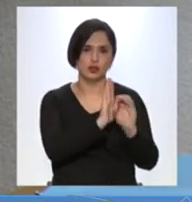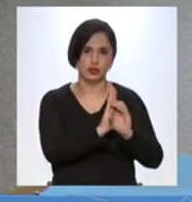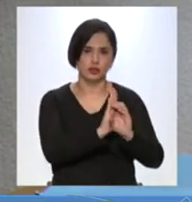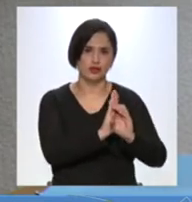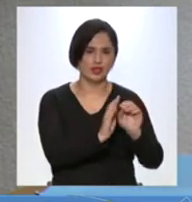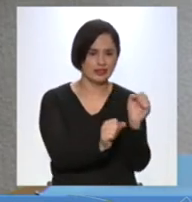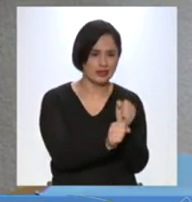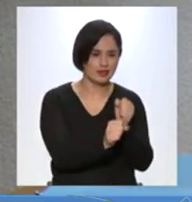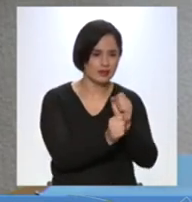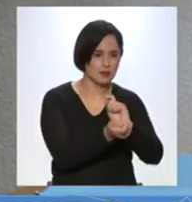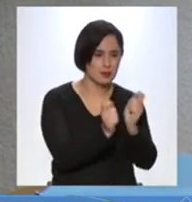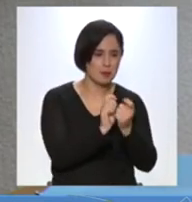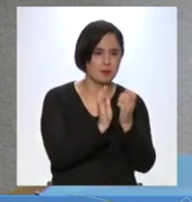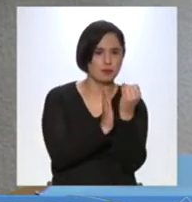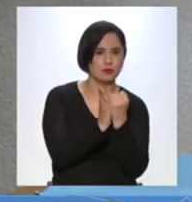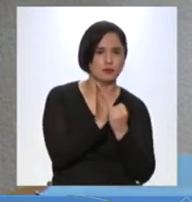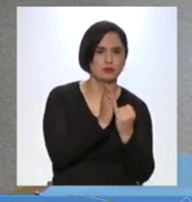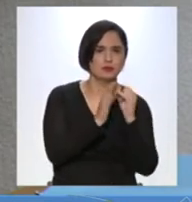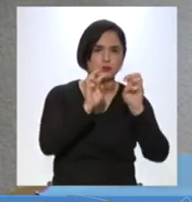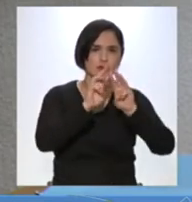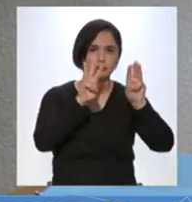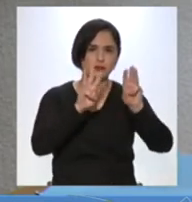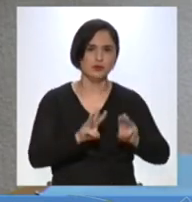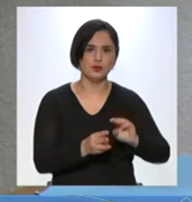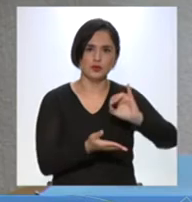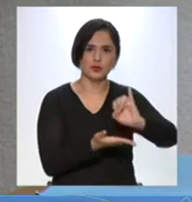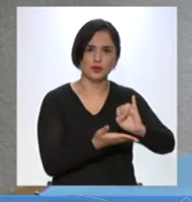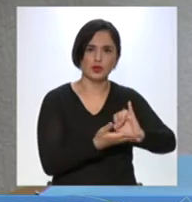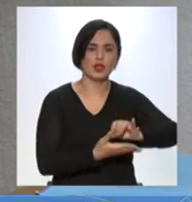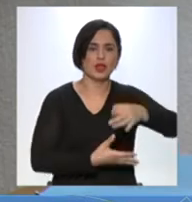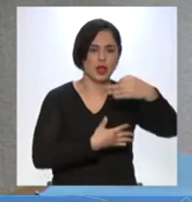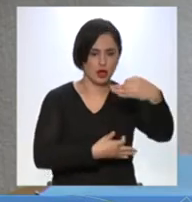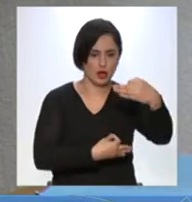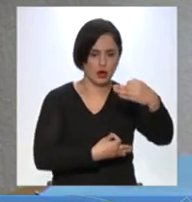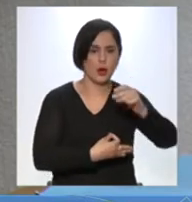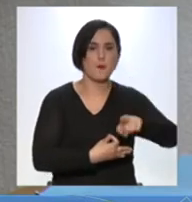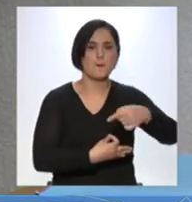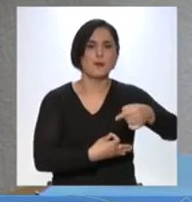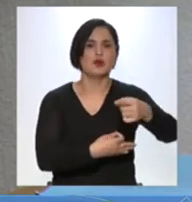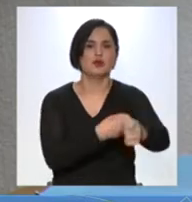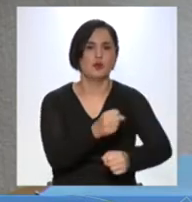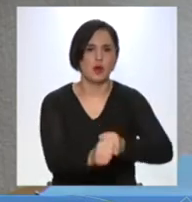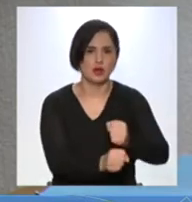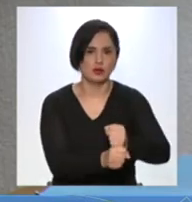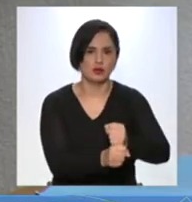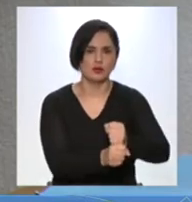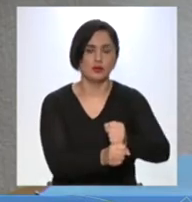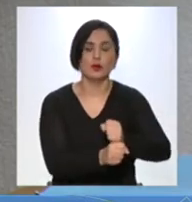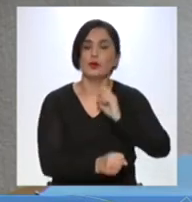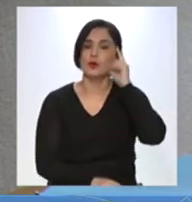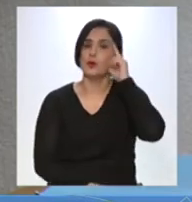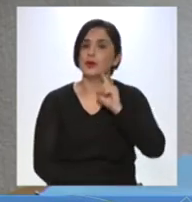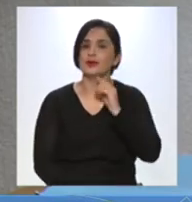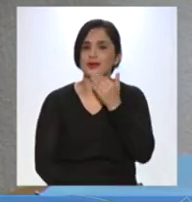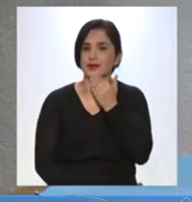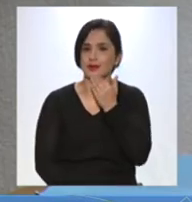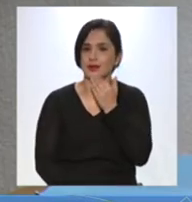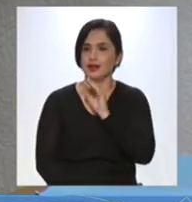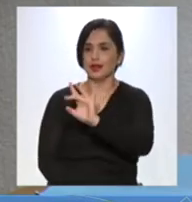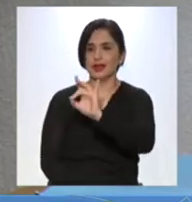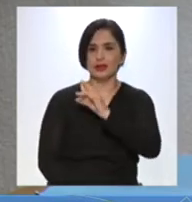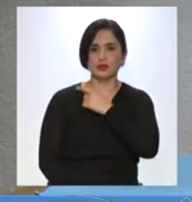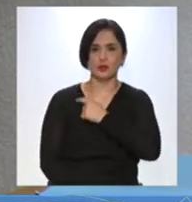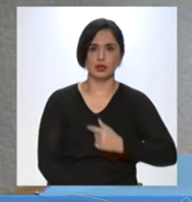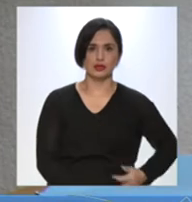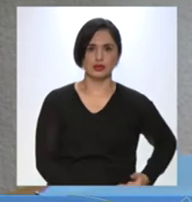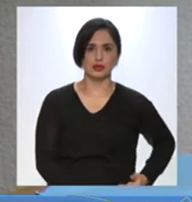rediseñar nuestro marco institucional y dotar al país de una hoja de ruta para las próximas décadas, sino que también una elección presidencial